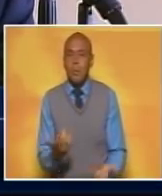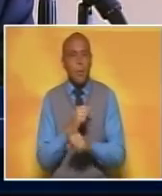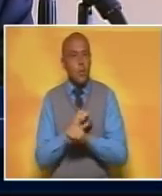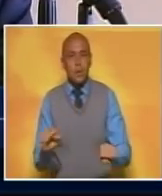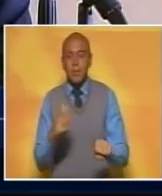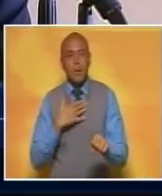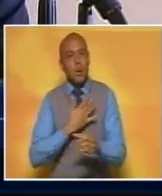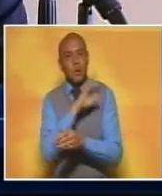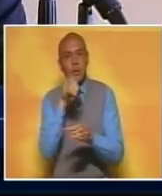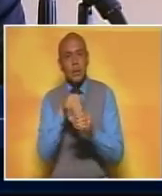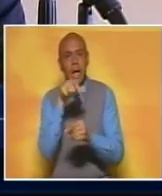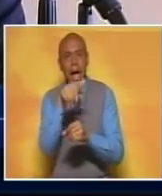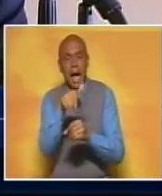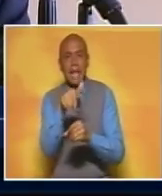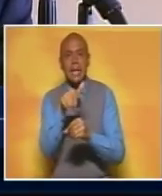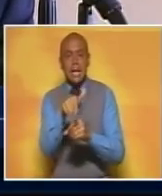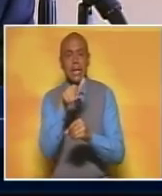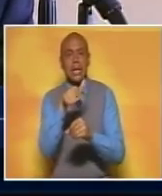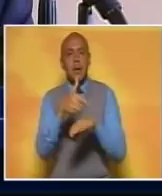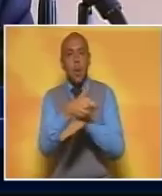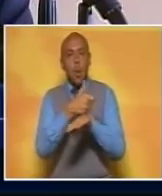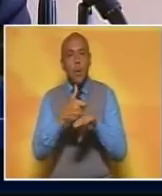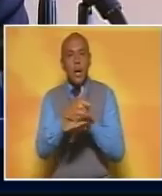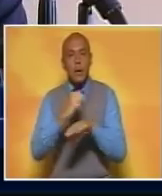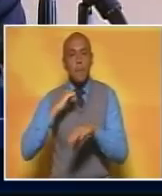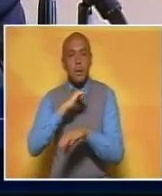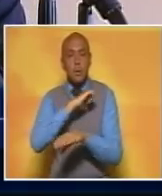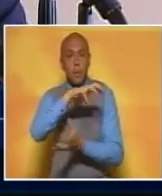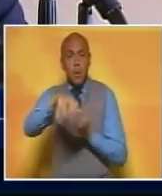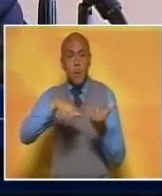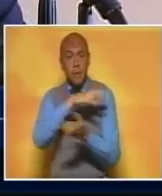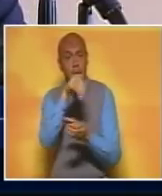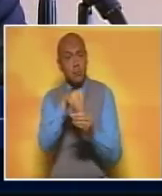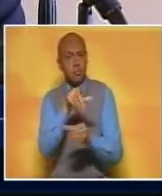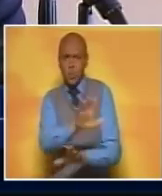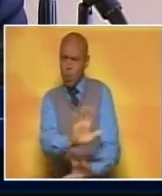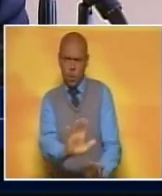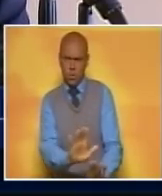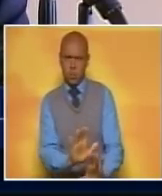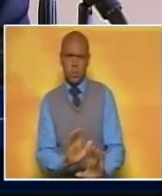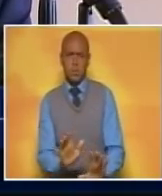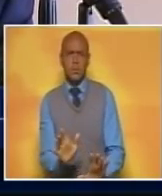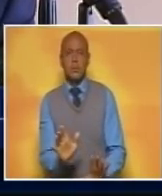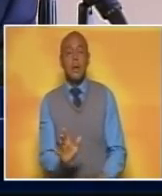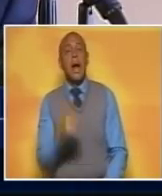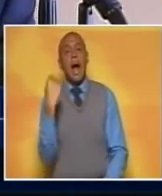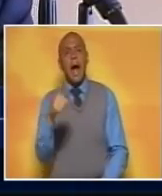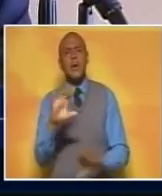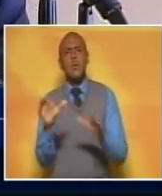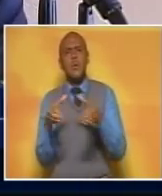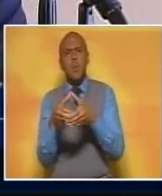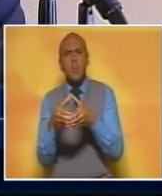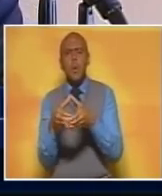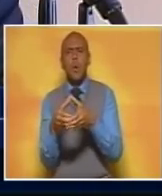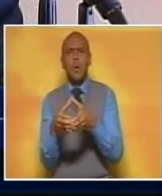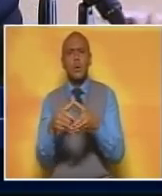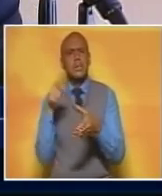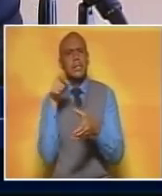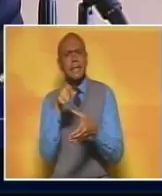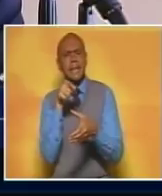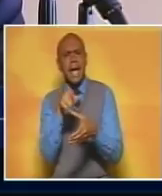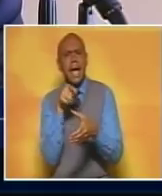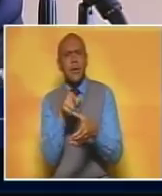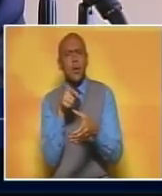en conflictos internos de esos países. Allá hay un grupo que está oponiéndose a